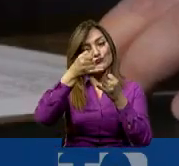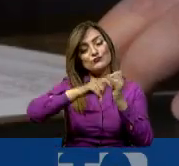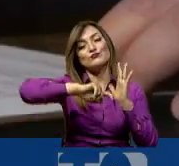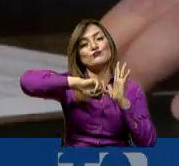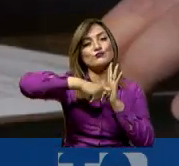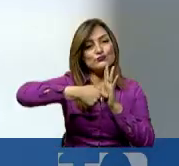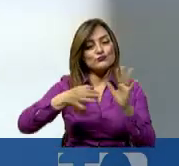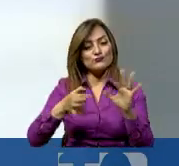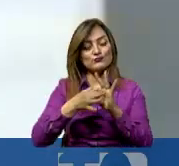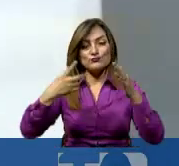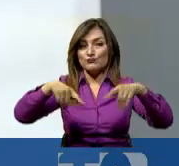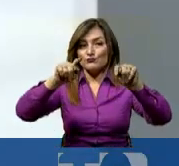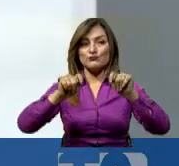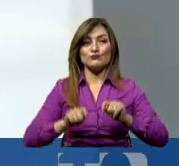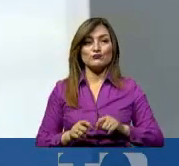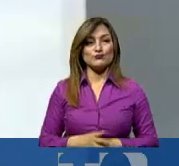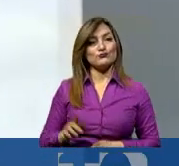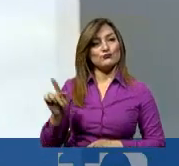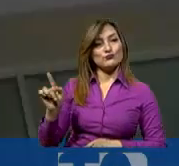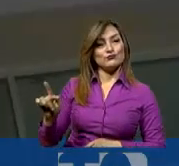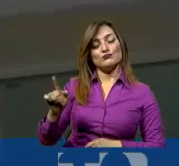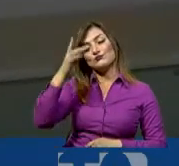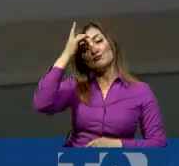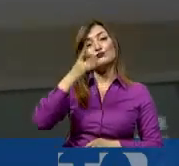sobre este convenio. Ahí incluso ya se podrían